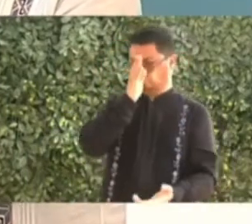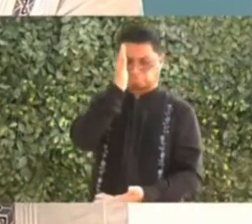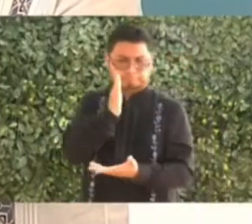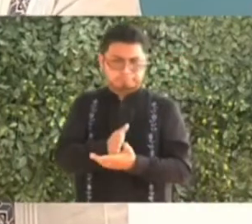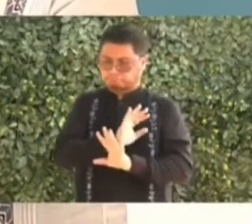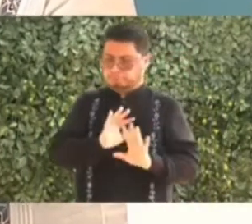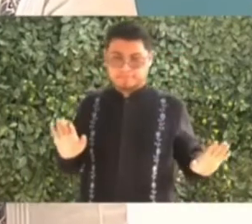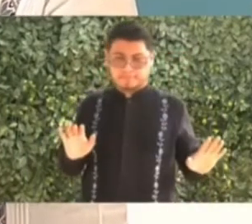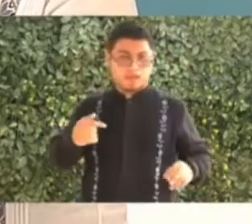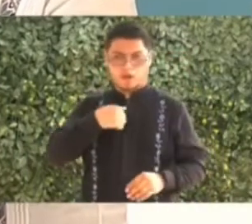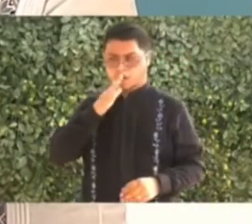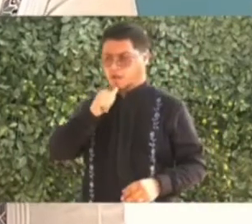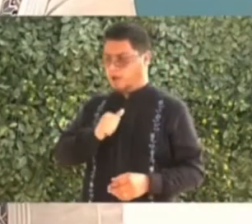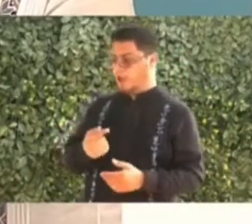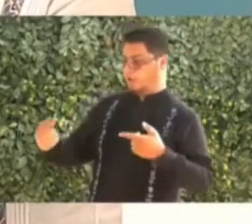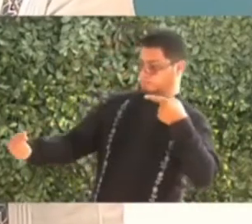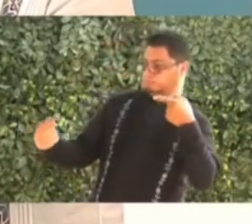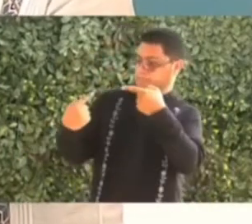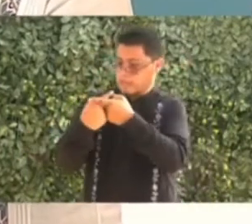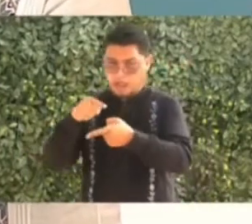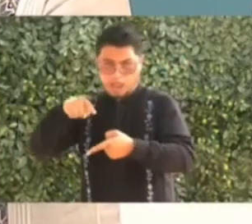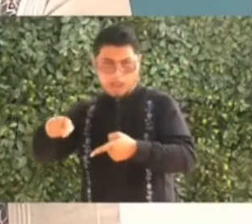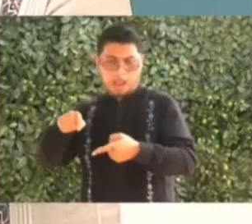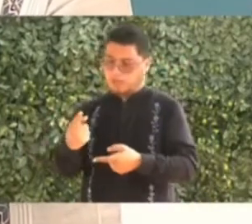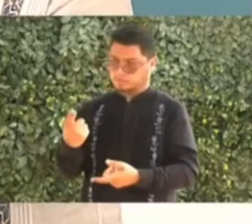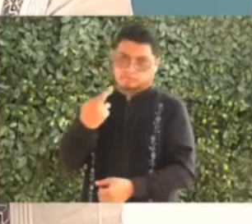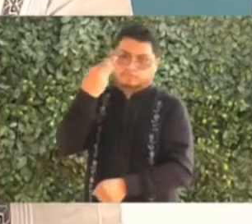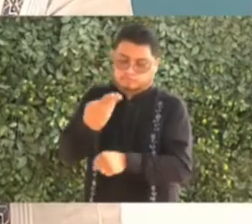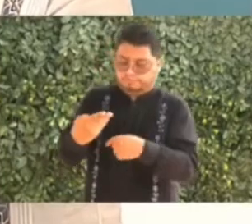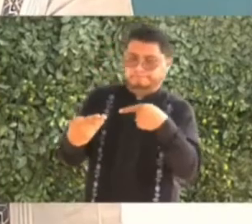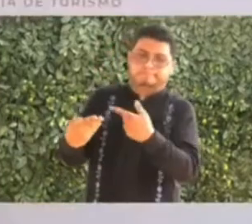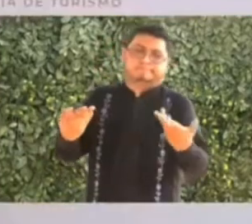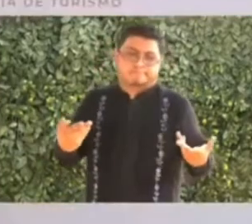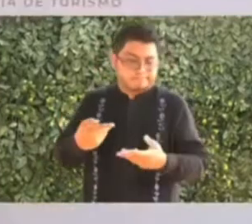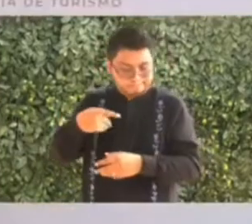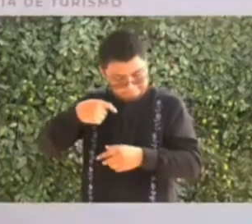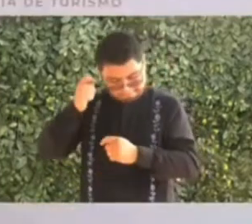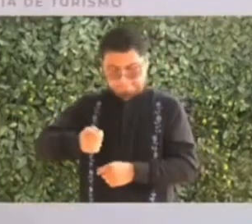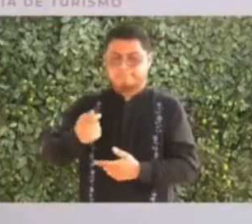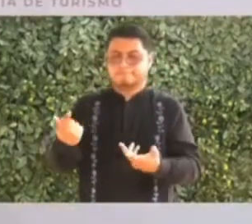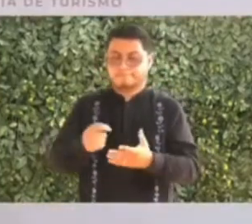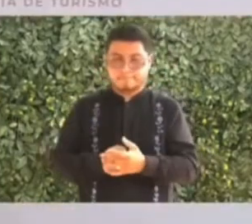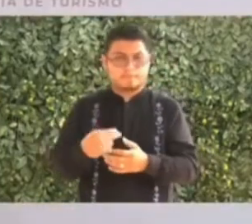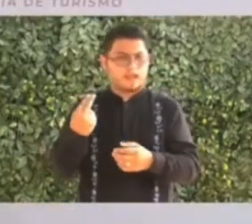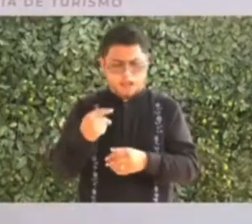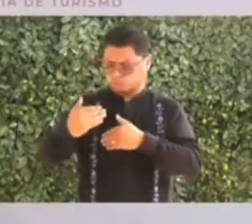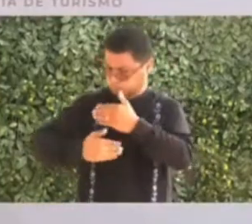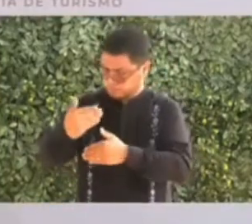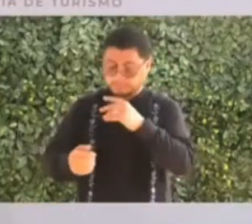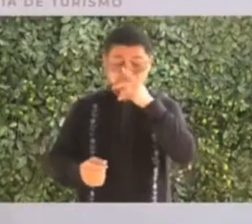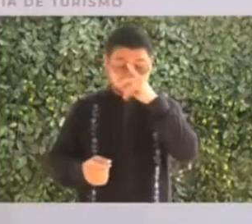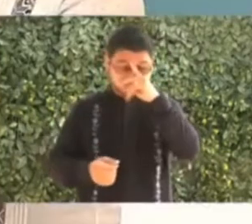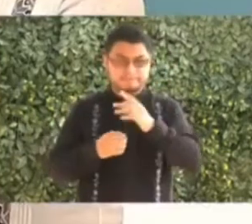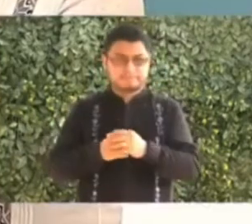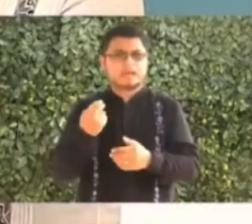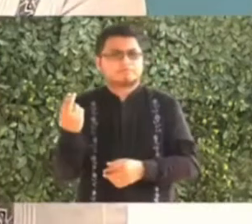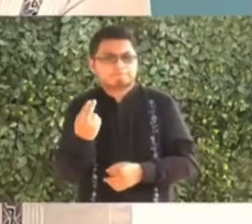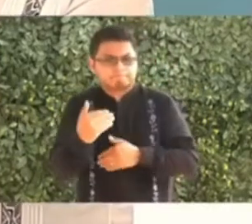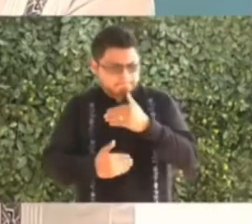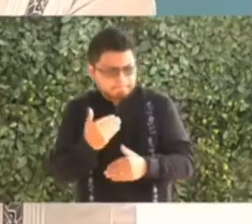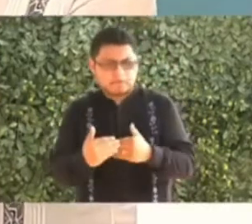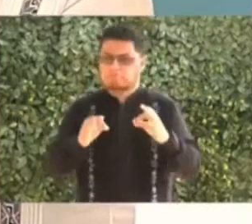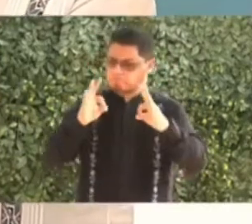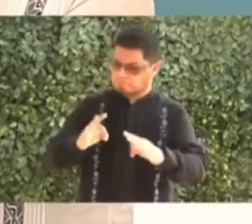no se puede actuar con irresponsabilidad, con politiquería. Se requiere alteza de